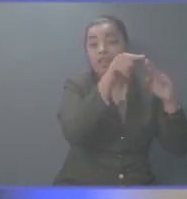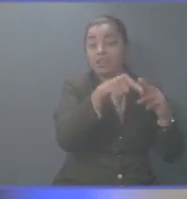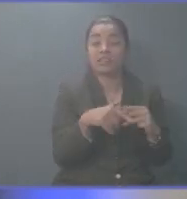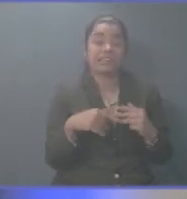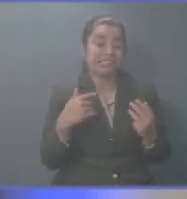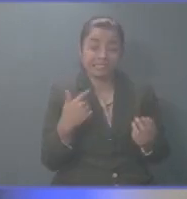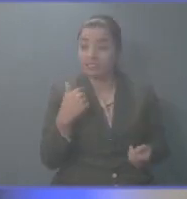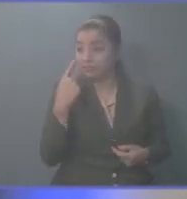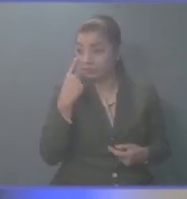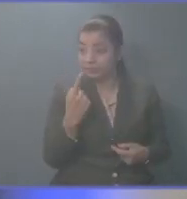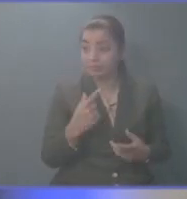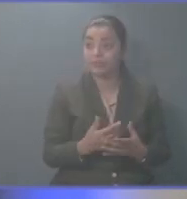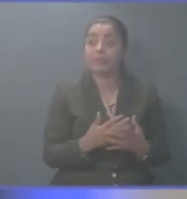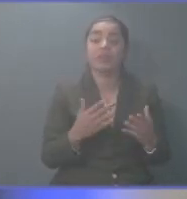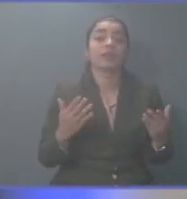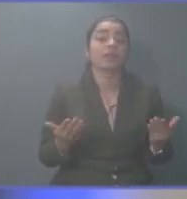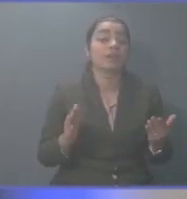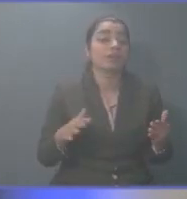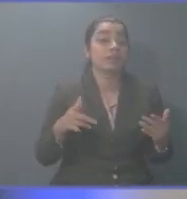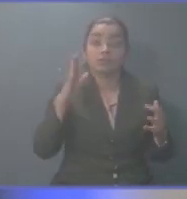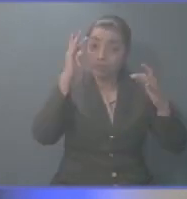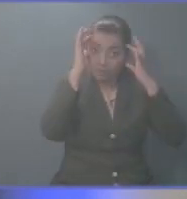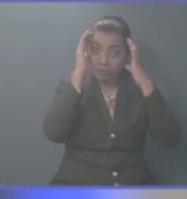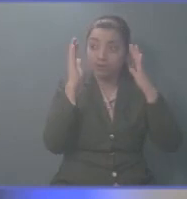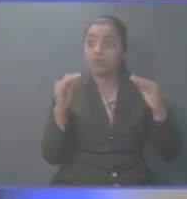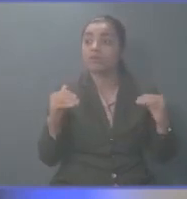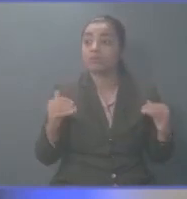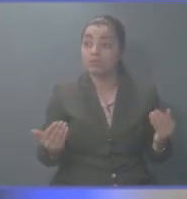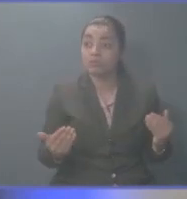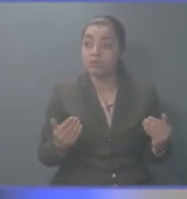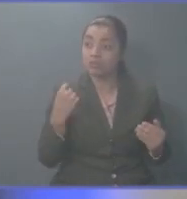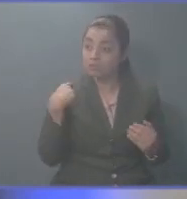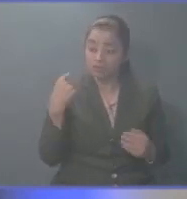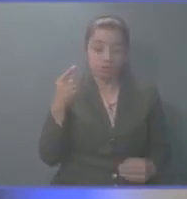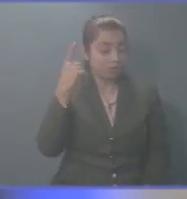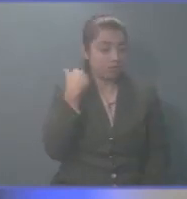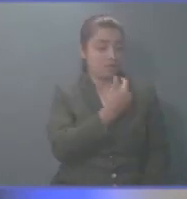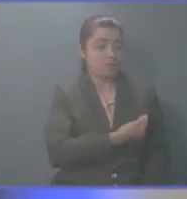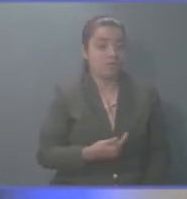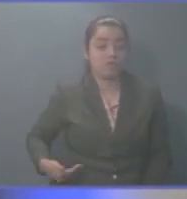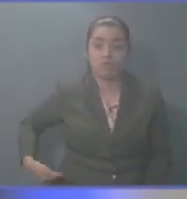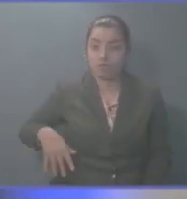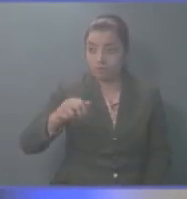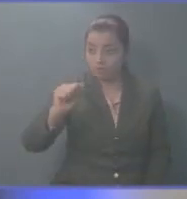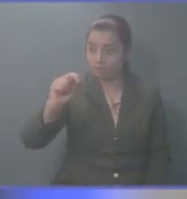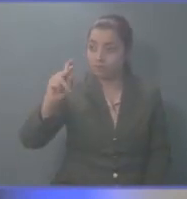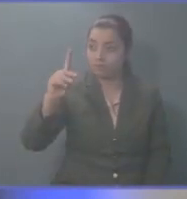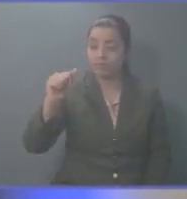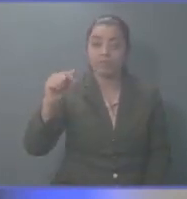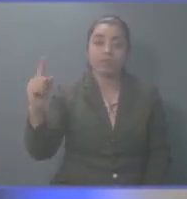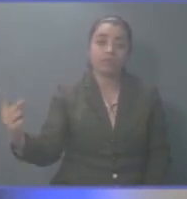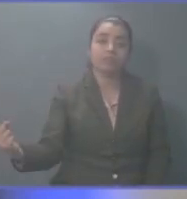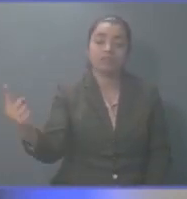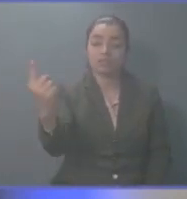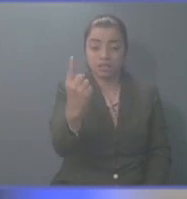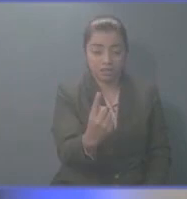como se está manejando, porque recientemente tuvimos en una interpelación al presidente de ANDA, al señor